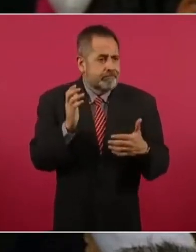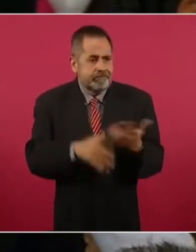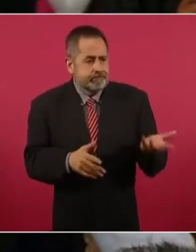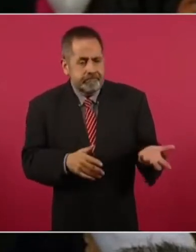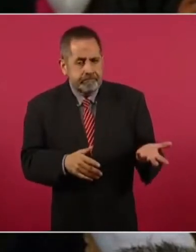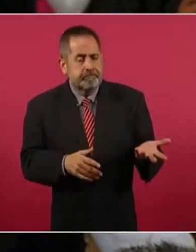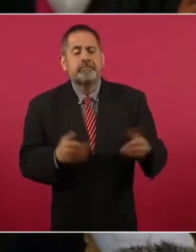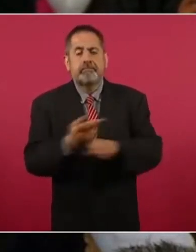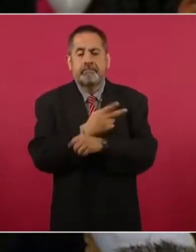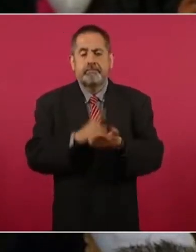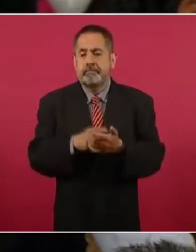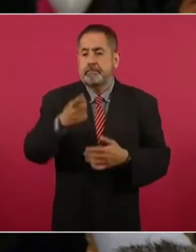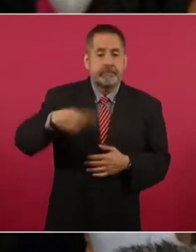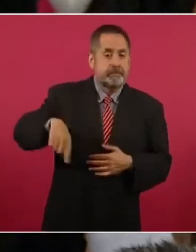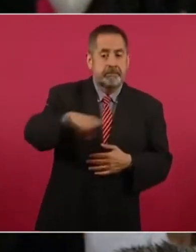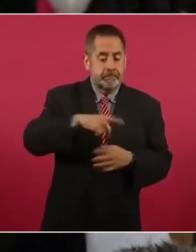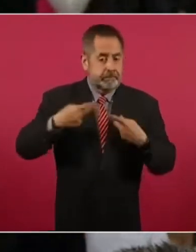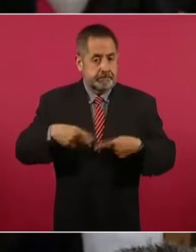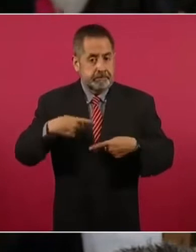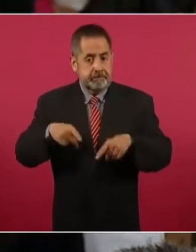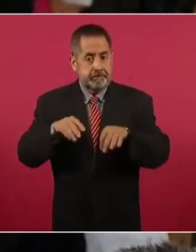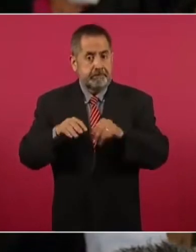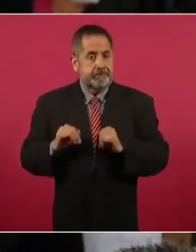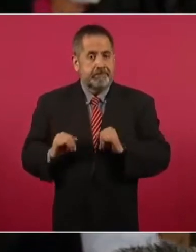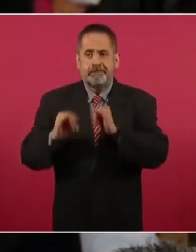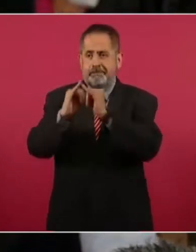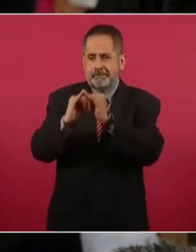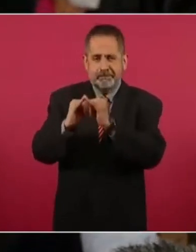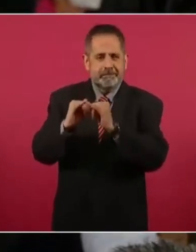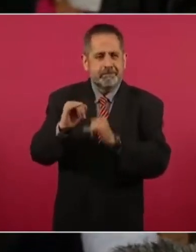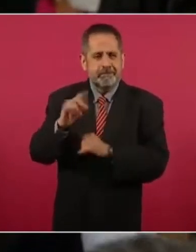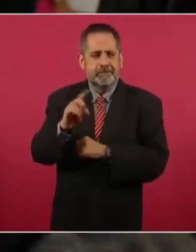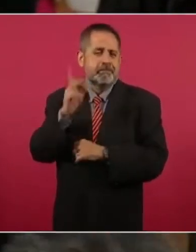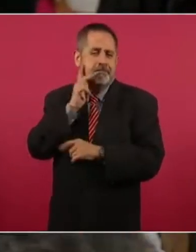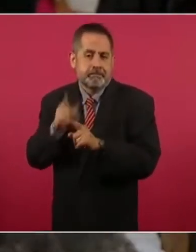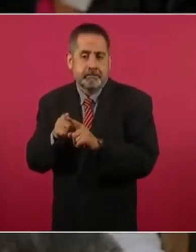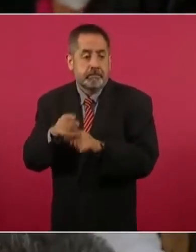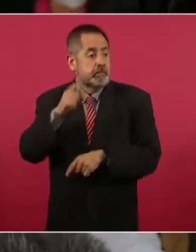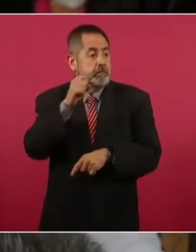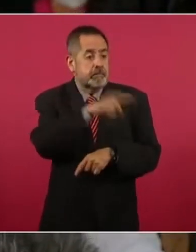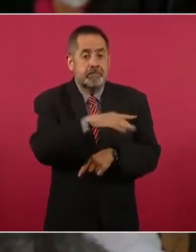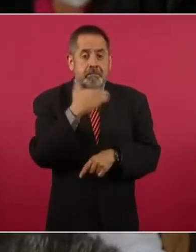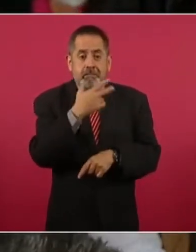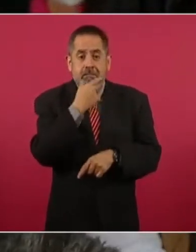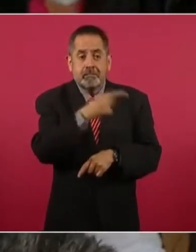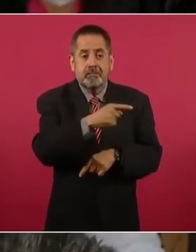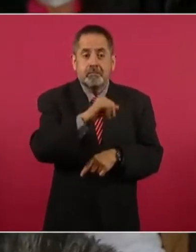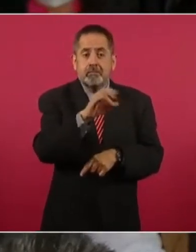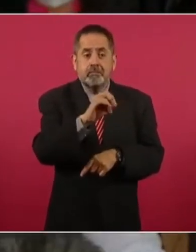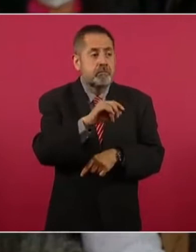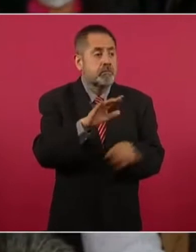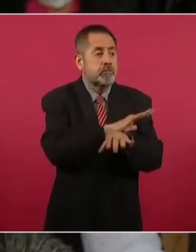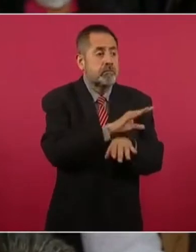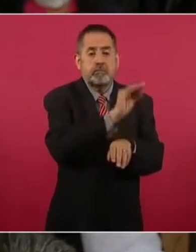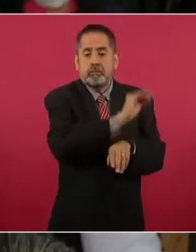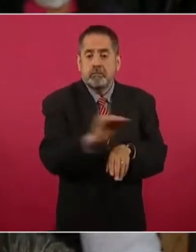preocupación para los trabajadores del Instituto Mexicano del Petróleo es que el mismo funcionario, Jorge Aurelio Ochoa, es actualmente el director